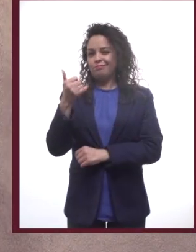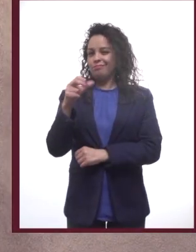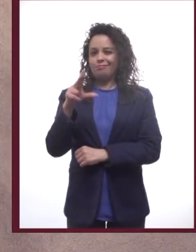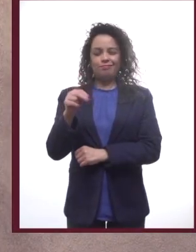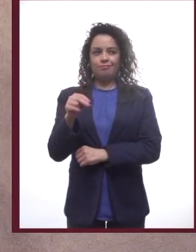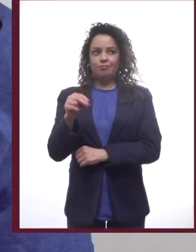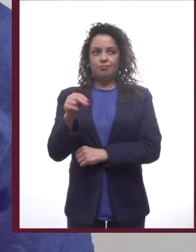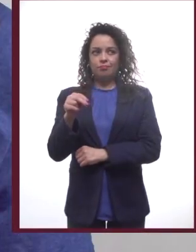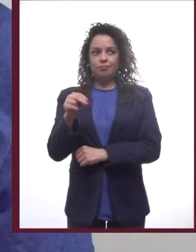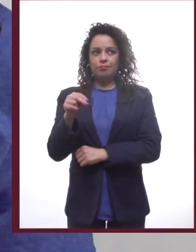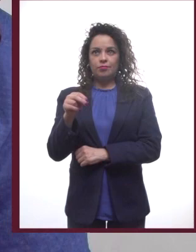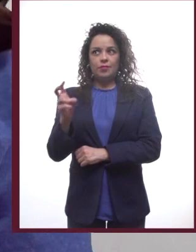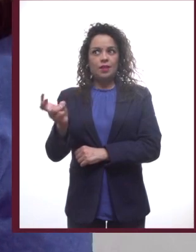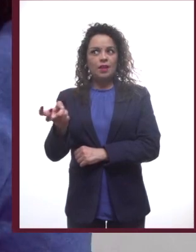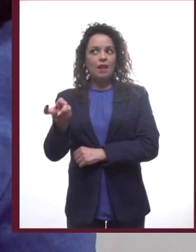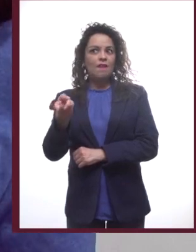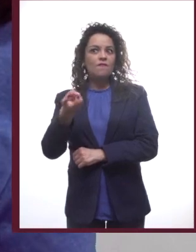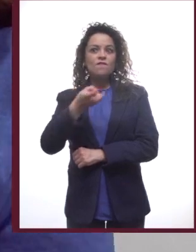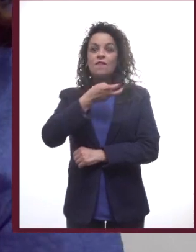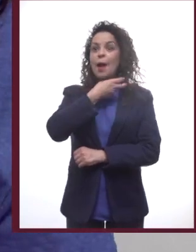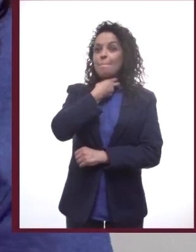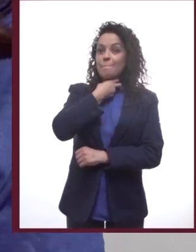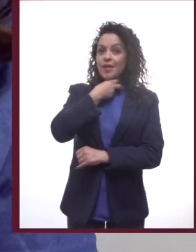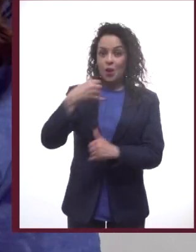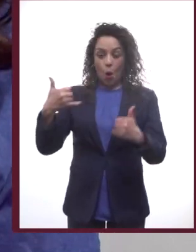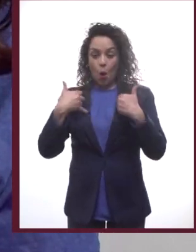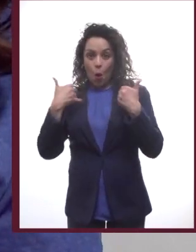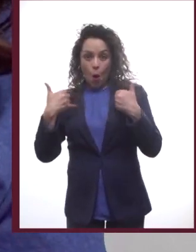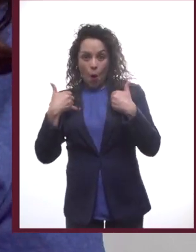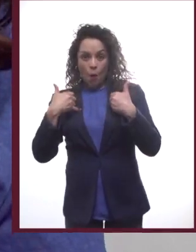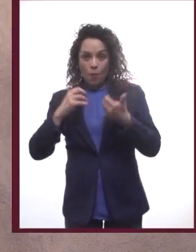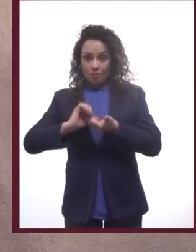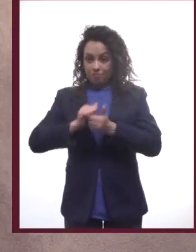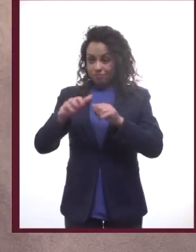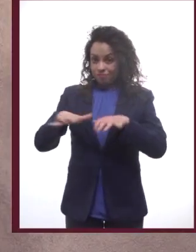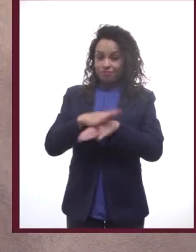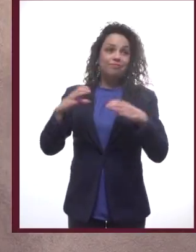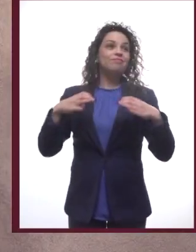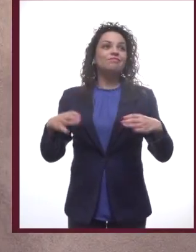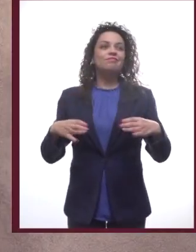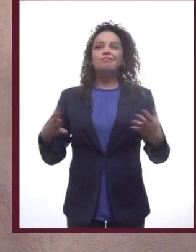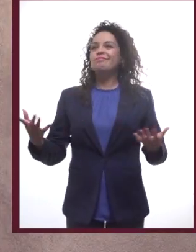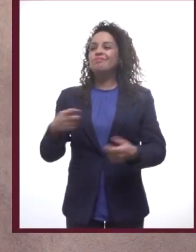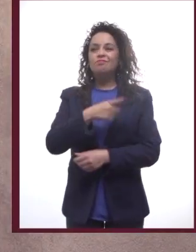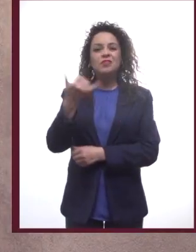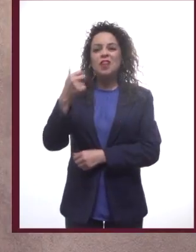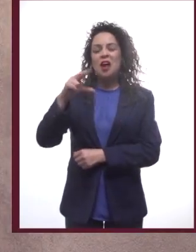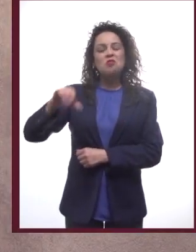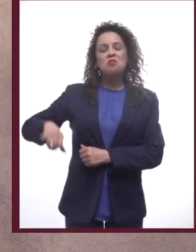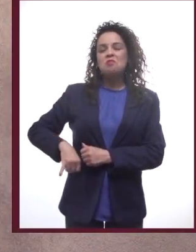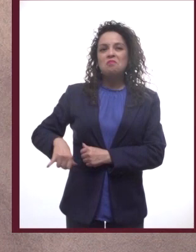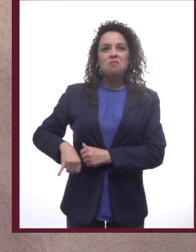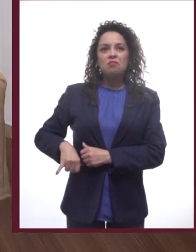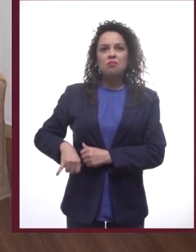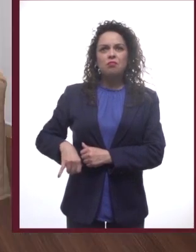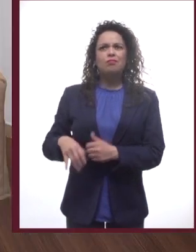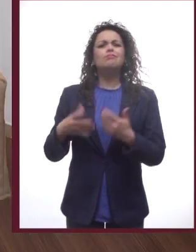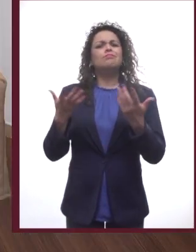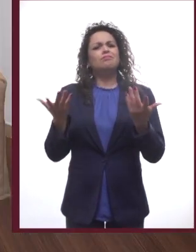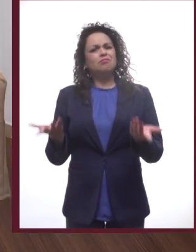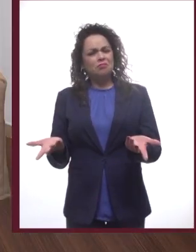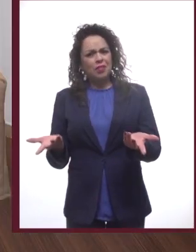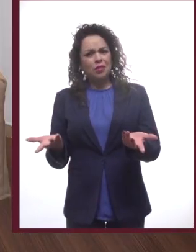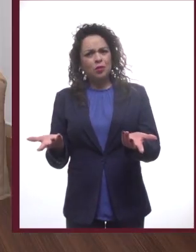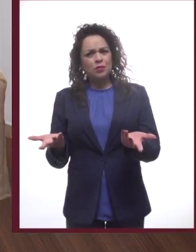morir. ¿De vampiresas y vampiros adolescentes mutantes? Uy, no. Esos ya no le interesan.